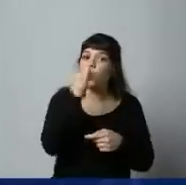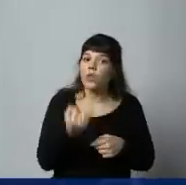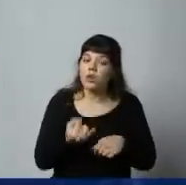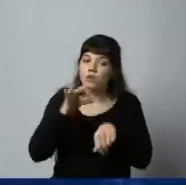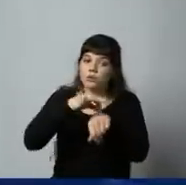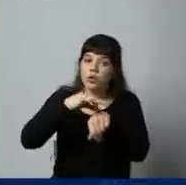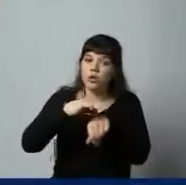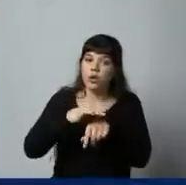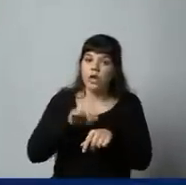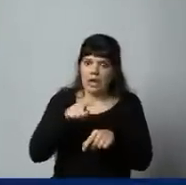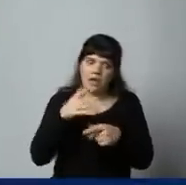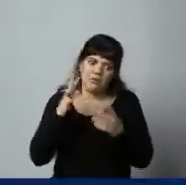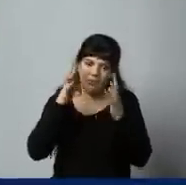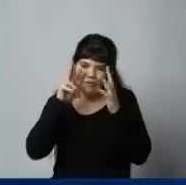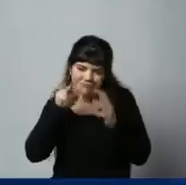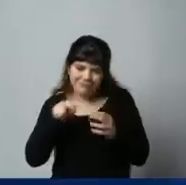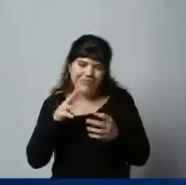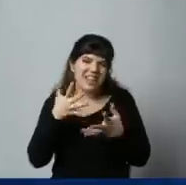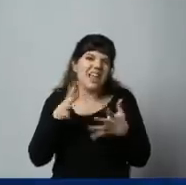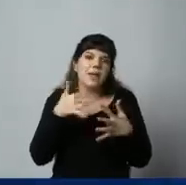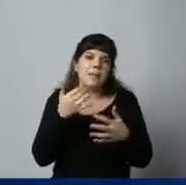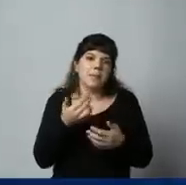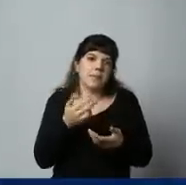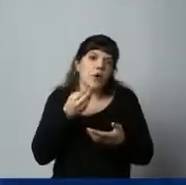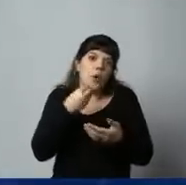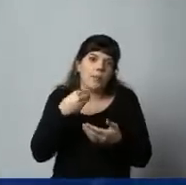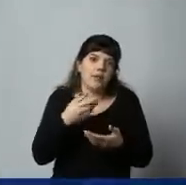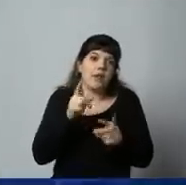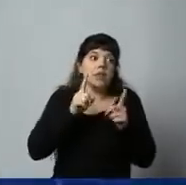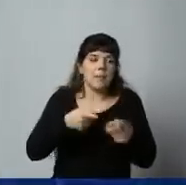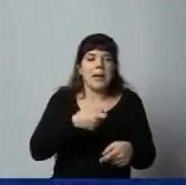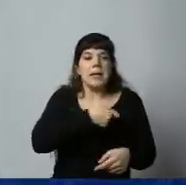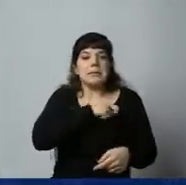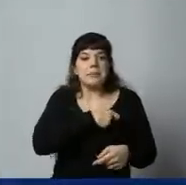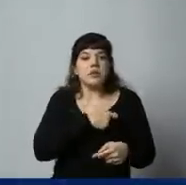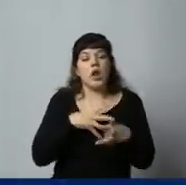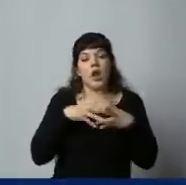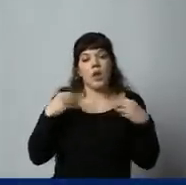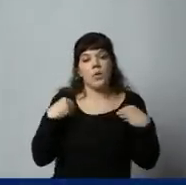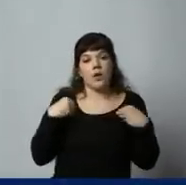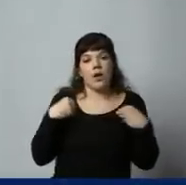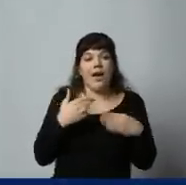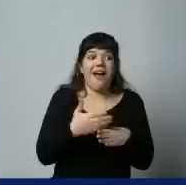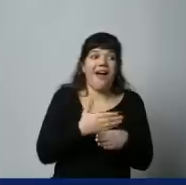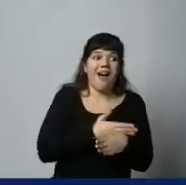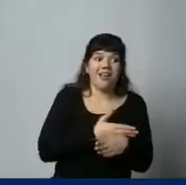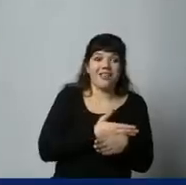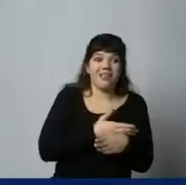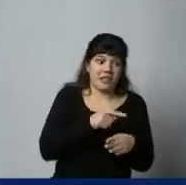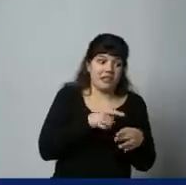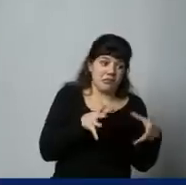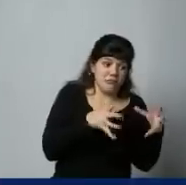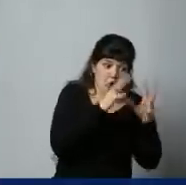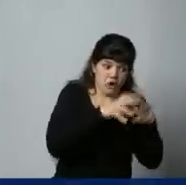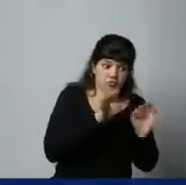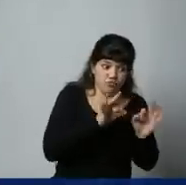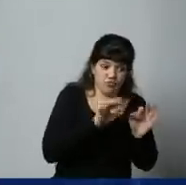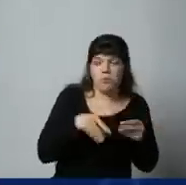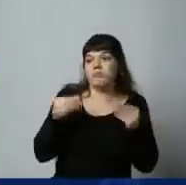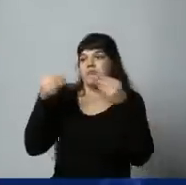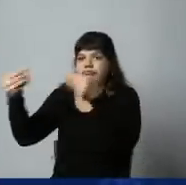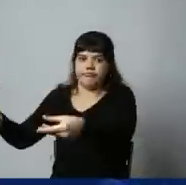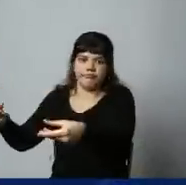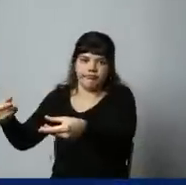controla el menú la expectora de la escuela antes de entrar las boletas haciend Cuando alguien